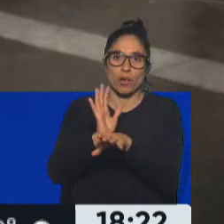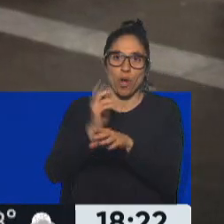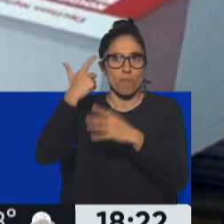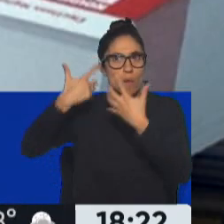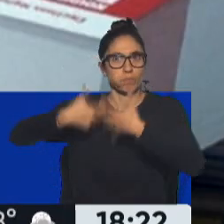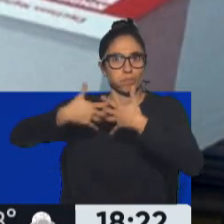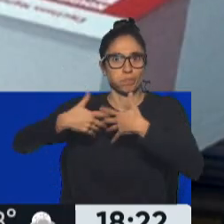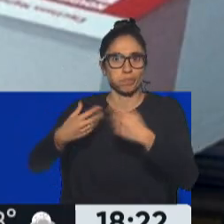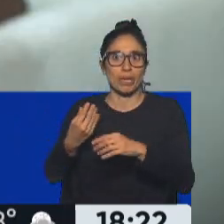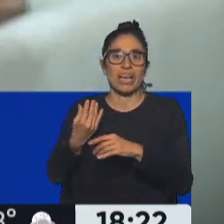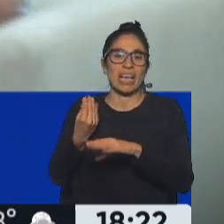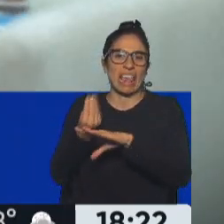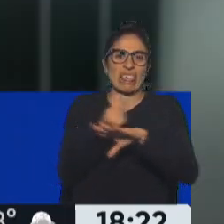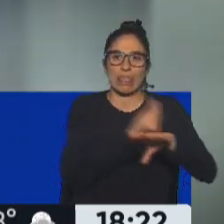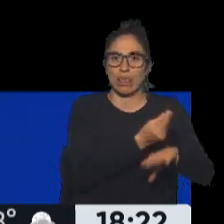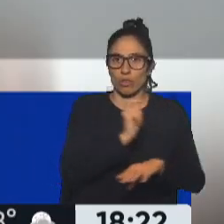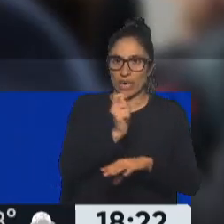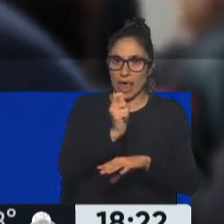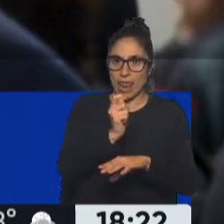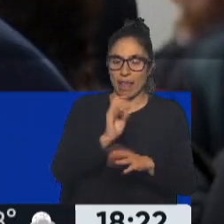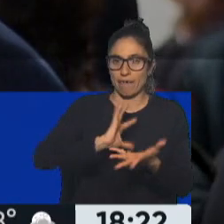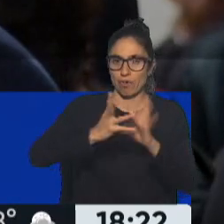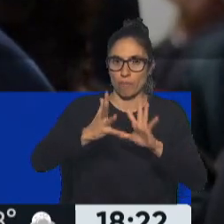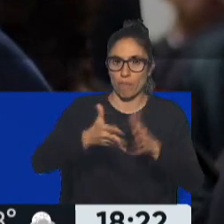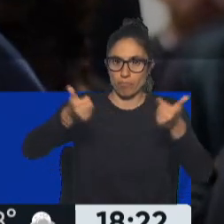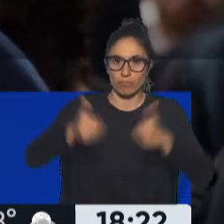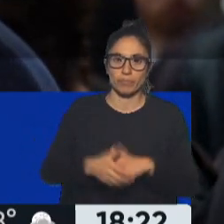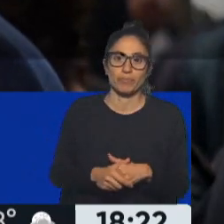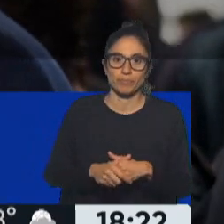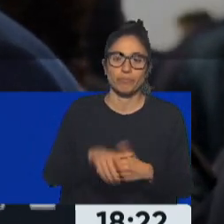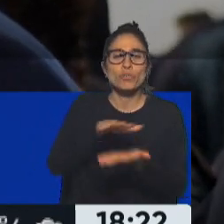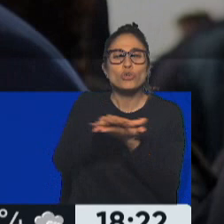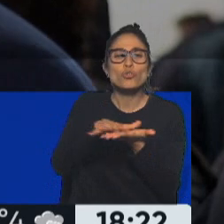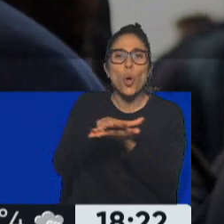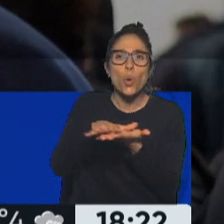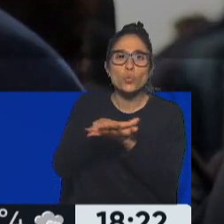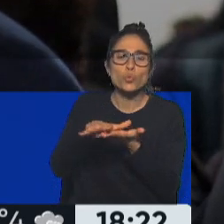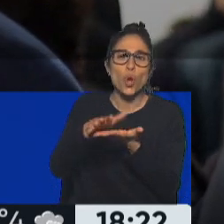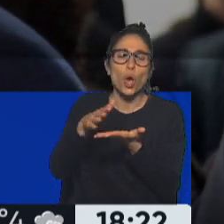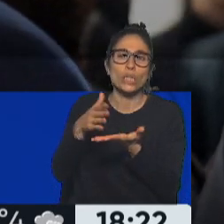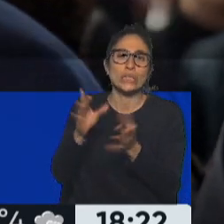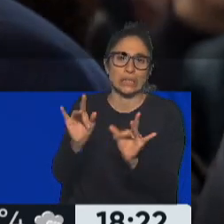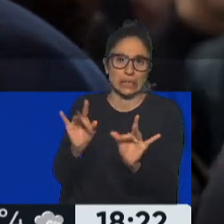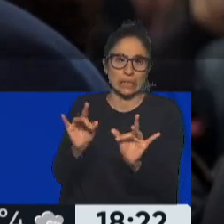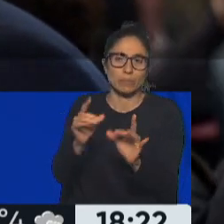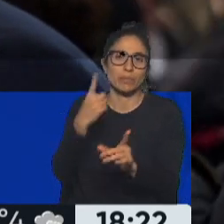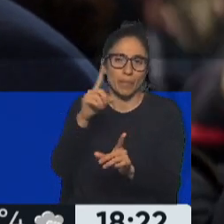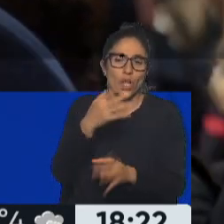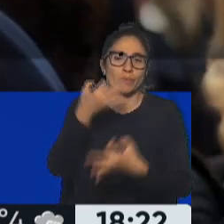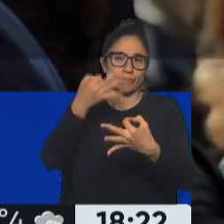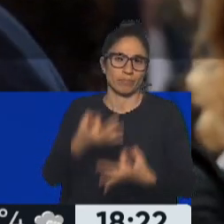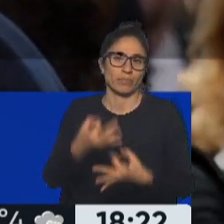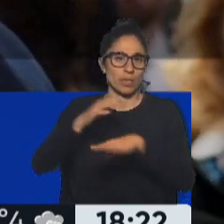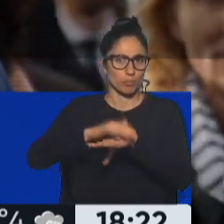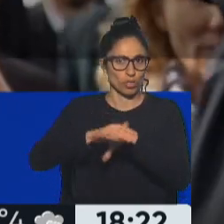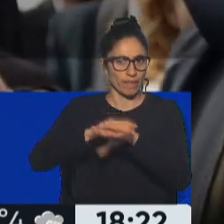577 circunscripciones de manera veloz. La solution que j'ai prise, c'est la plus lourde, la plus grave. La moins mauvaise. Mais c'est la plus responsable, c'est la